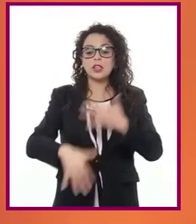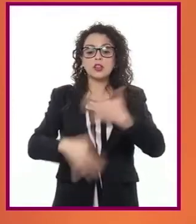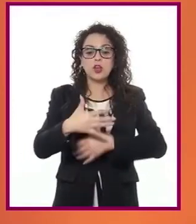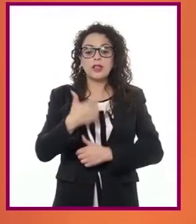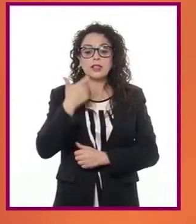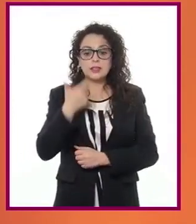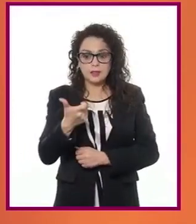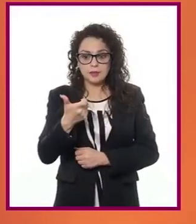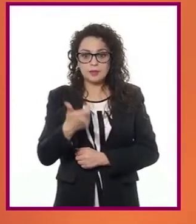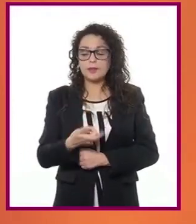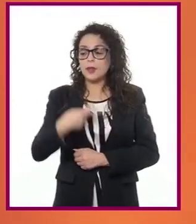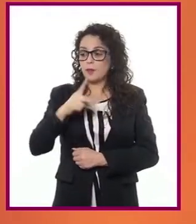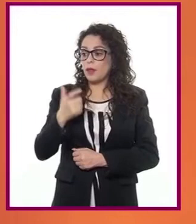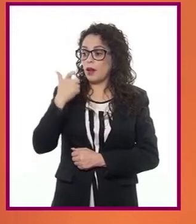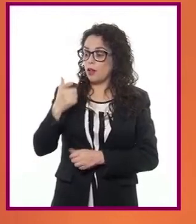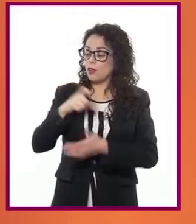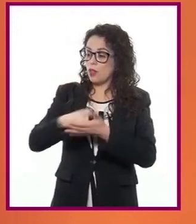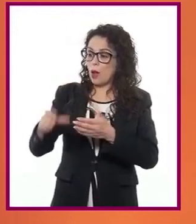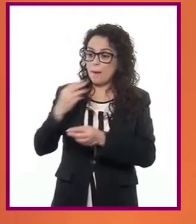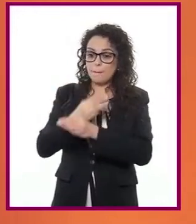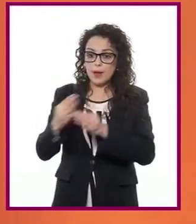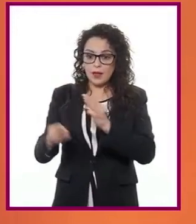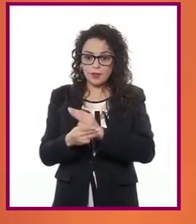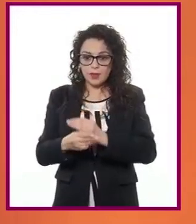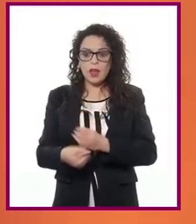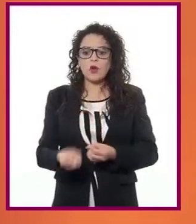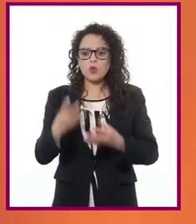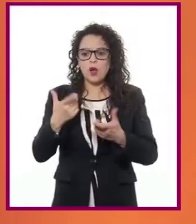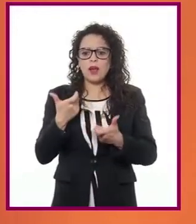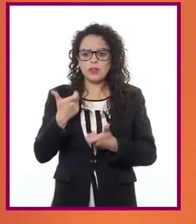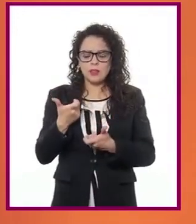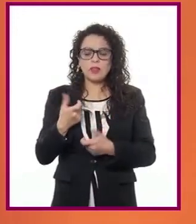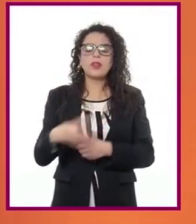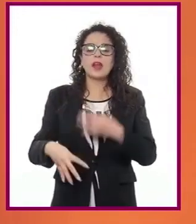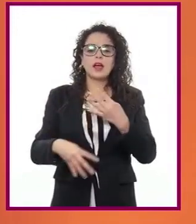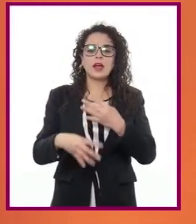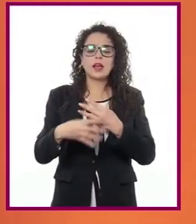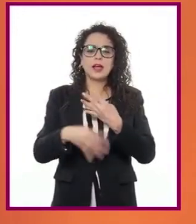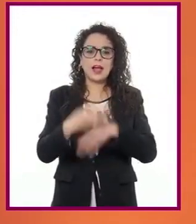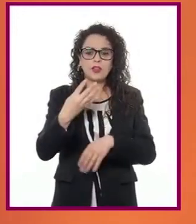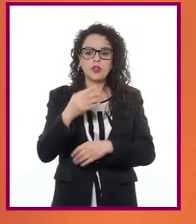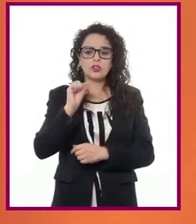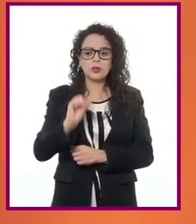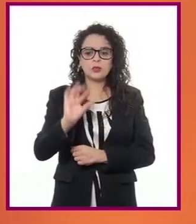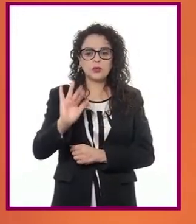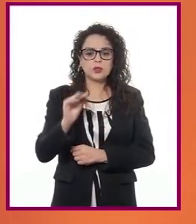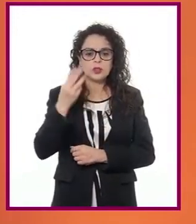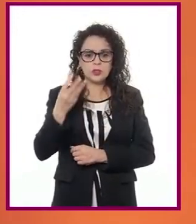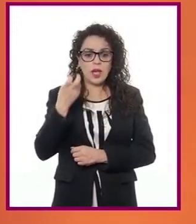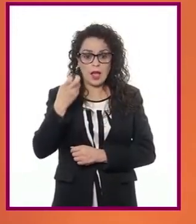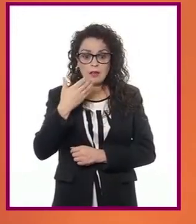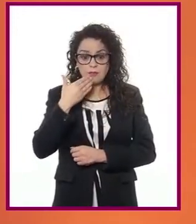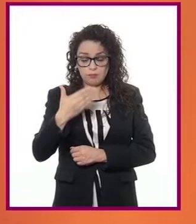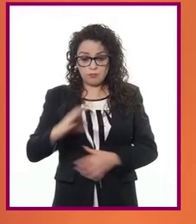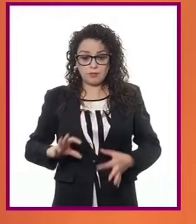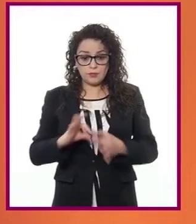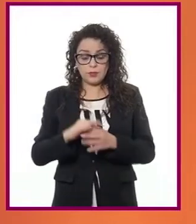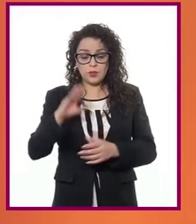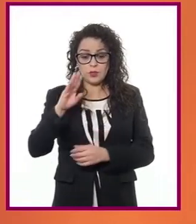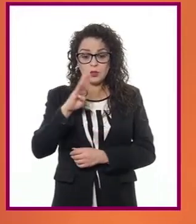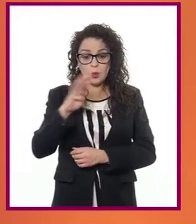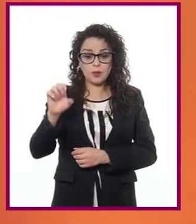prima fue de 14.53 pesos, ¿será correcto dicho precio para cubrir el 927%